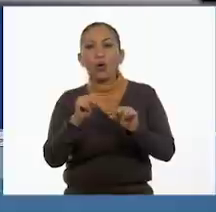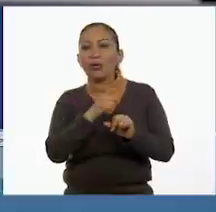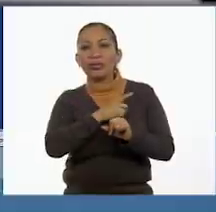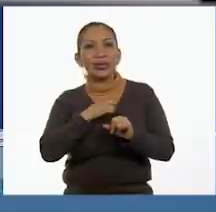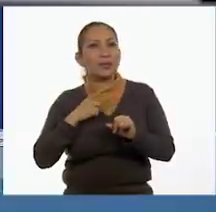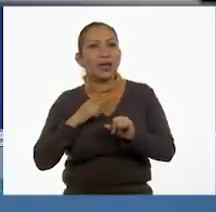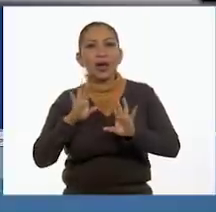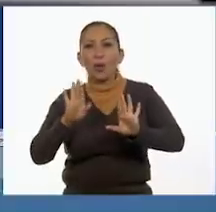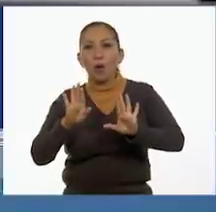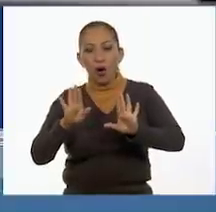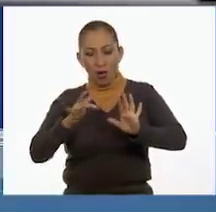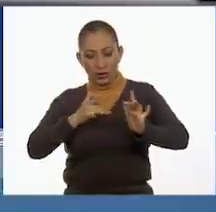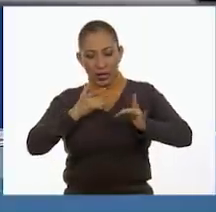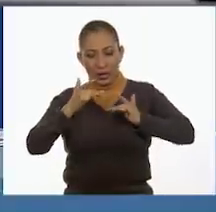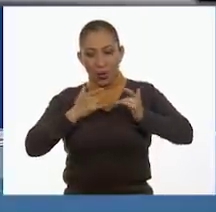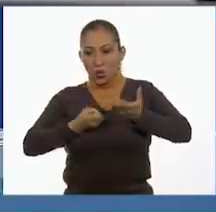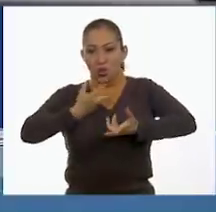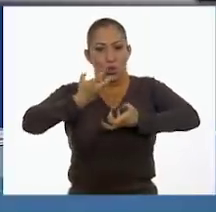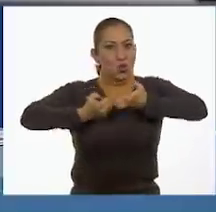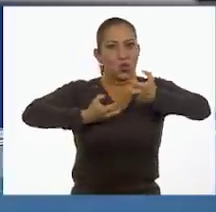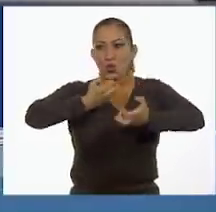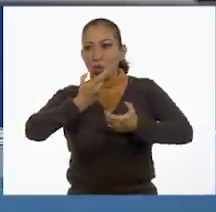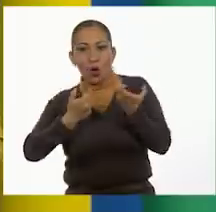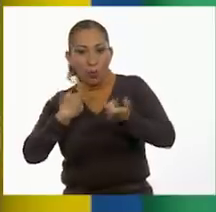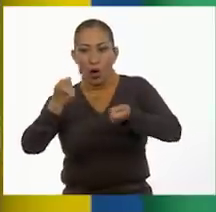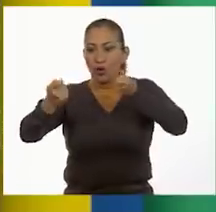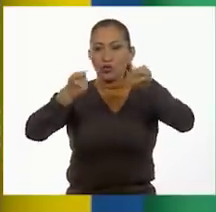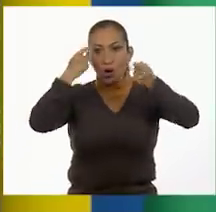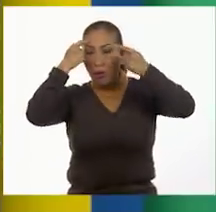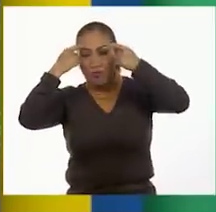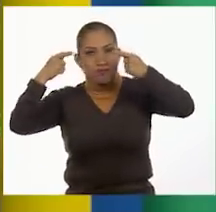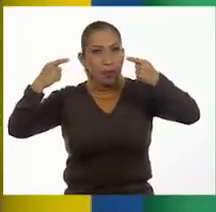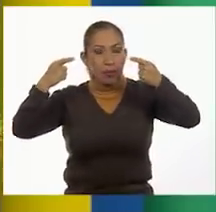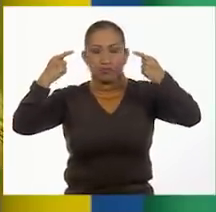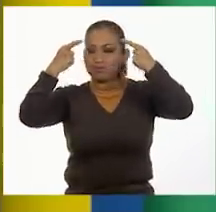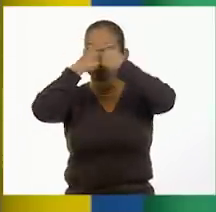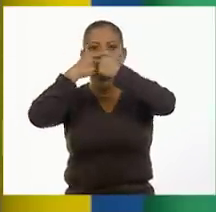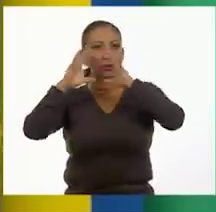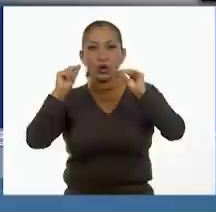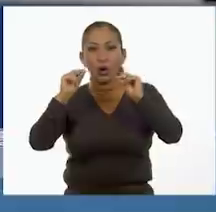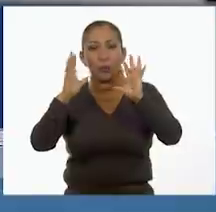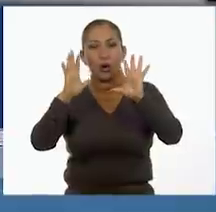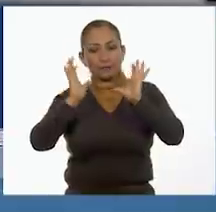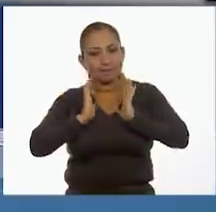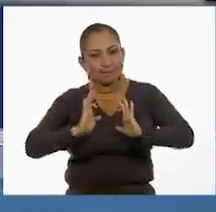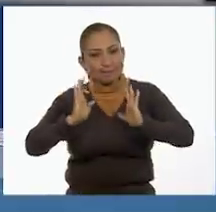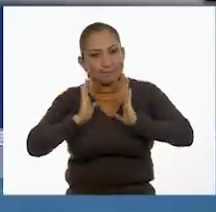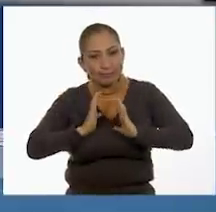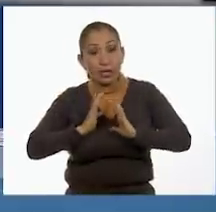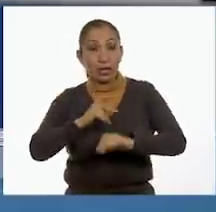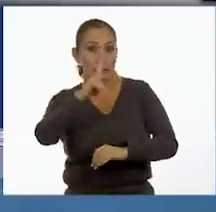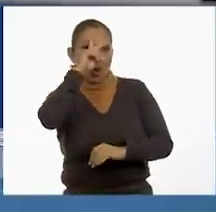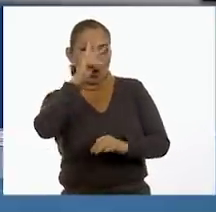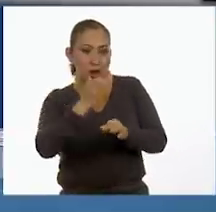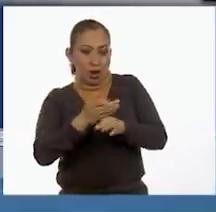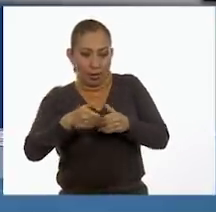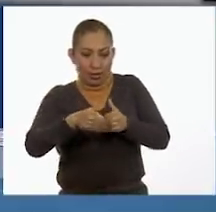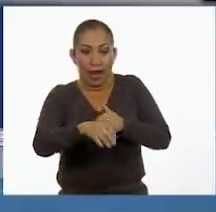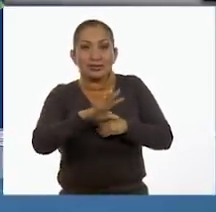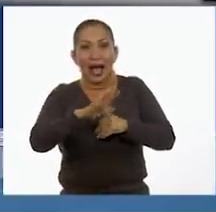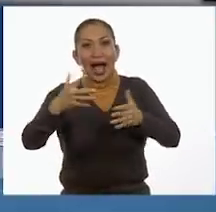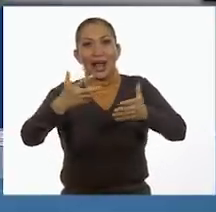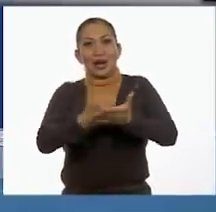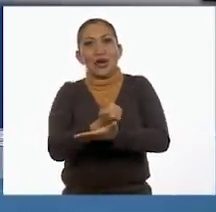no debían dejar que sus sentimientos los manejaran. Ah, Muy bien. y menos en ese momento, que ya